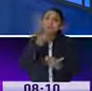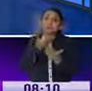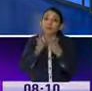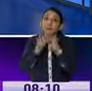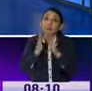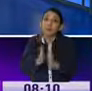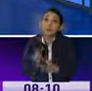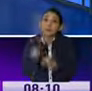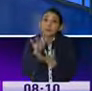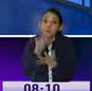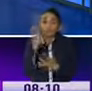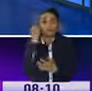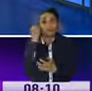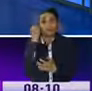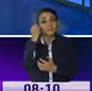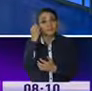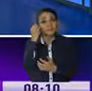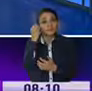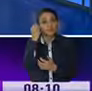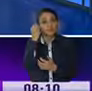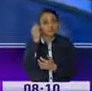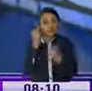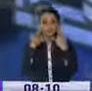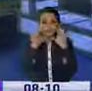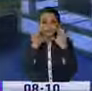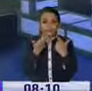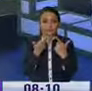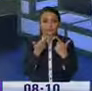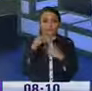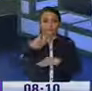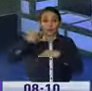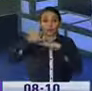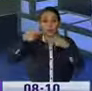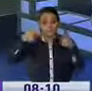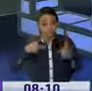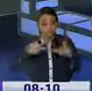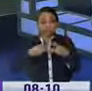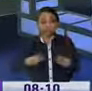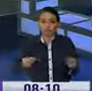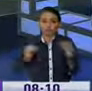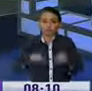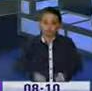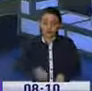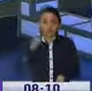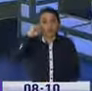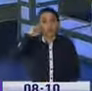gracias por esa información. Como siempre, estaremos pendientes de que las autoridades nos den una solución.